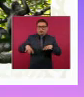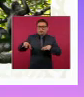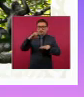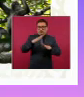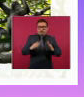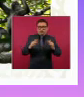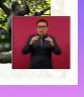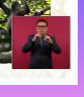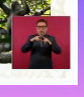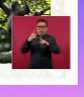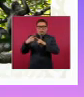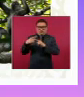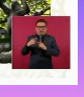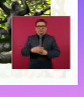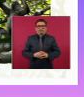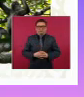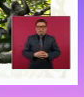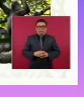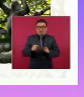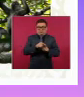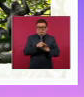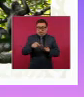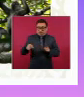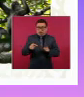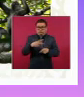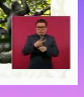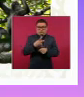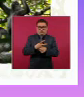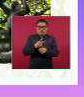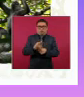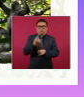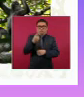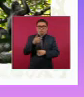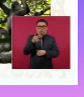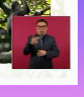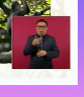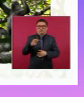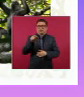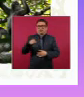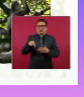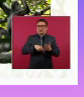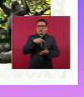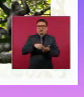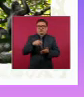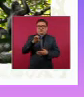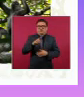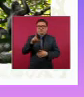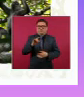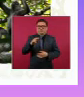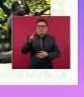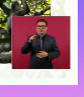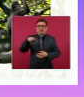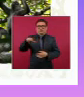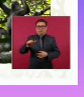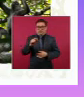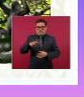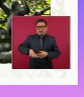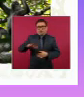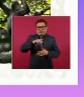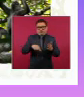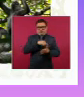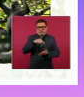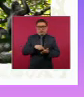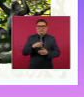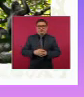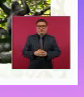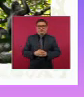arqueológicas. En el tramo 2 está programado uno de estos hoteles justo en la zona de SNA. Desde luego, todo se